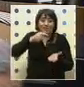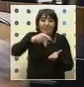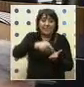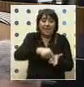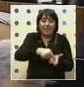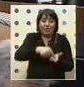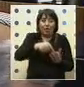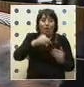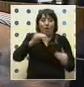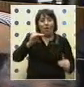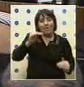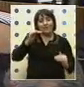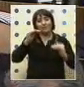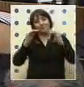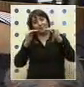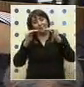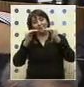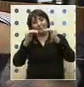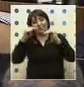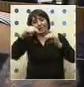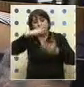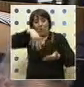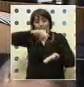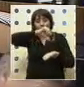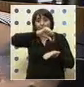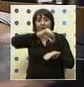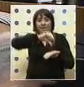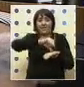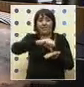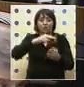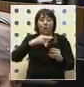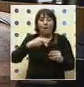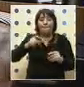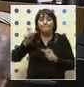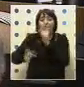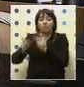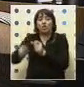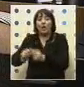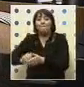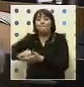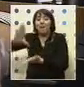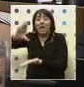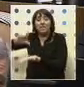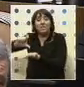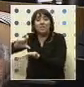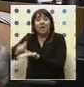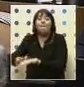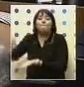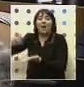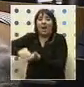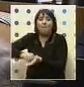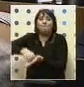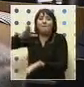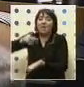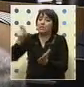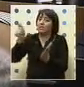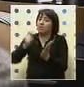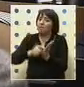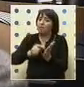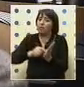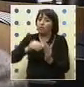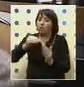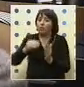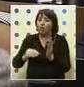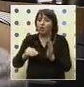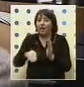de la desigualdad en nuestro país, haciendo quienes más tienen en términos de recursos, contribuyan más para lograr niveles de